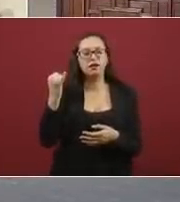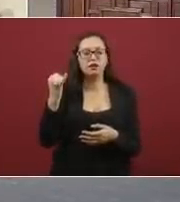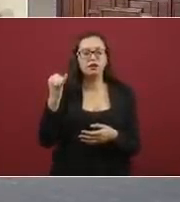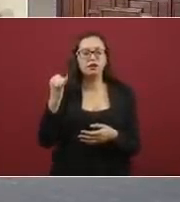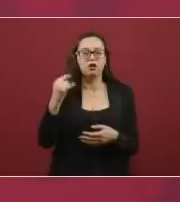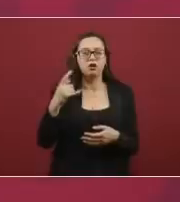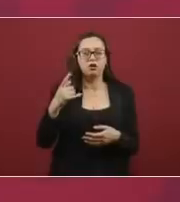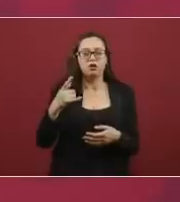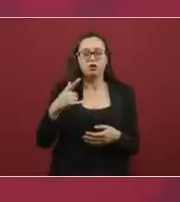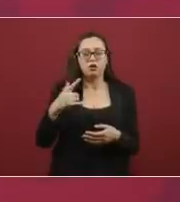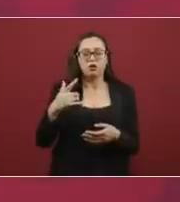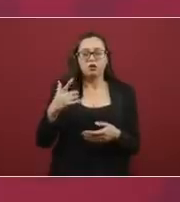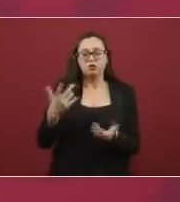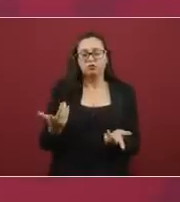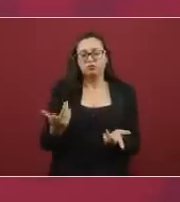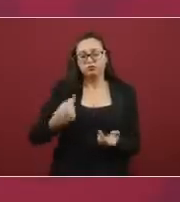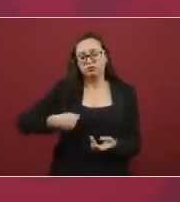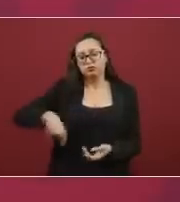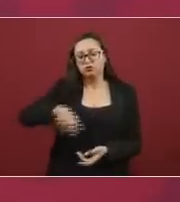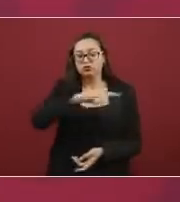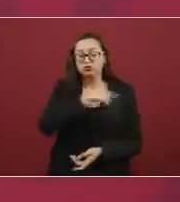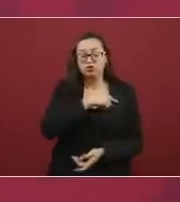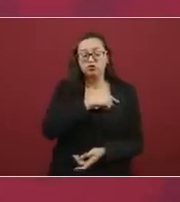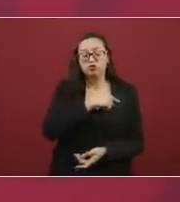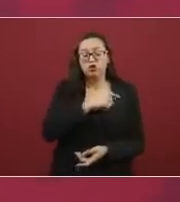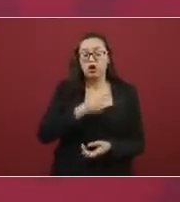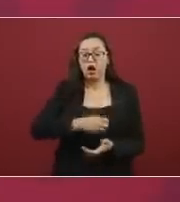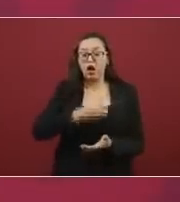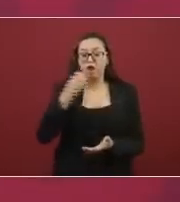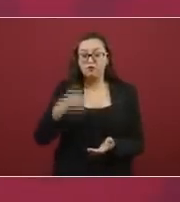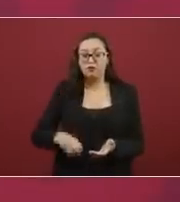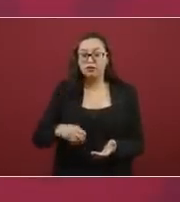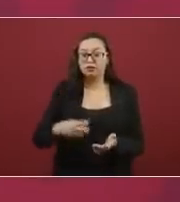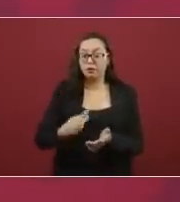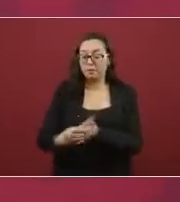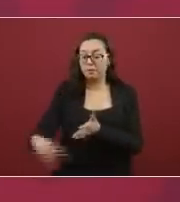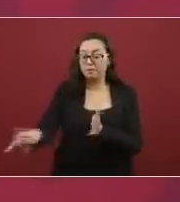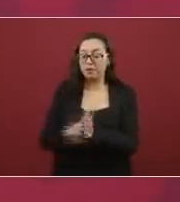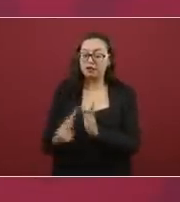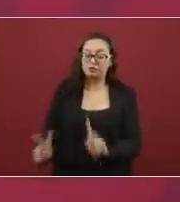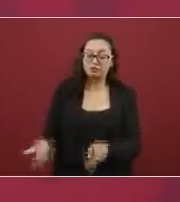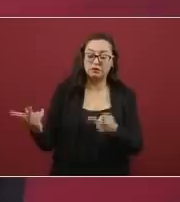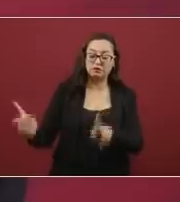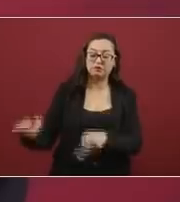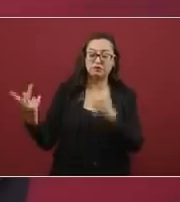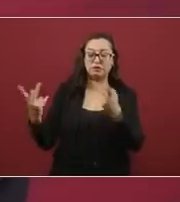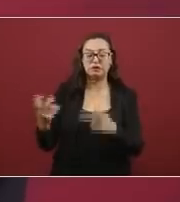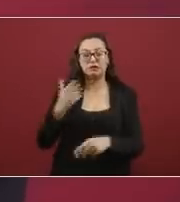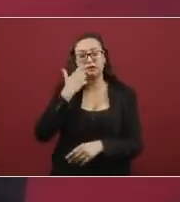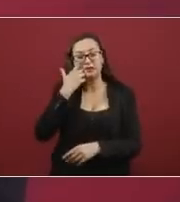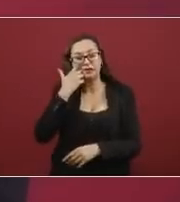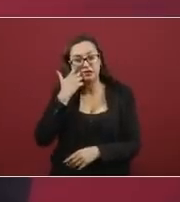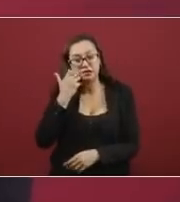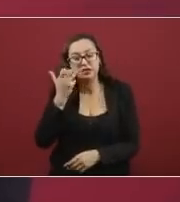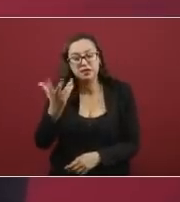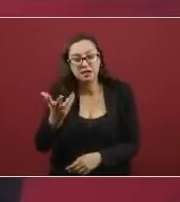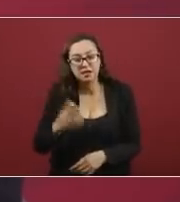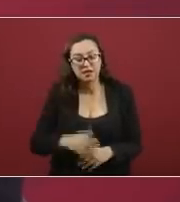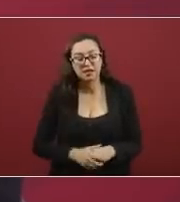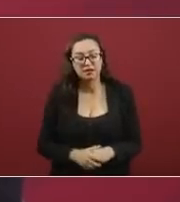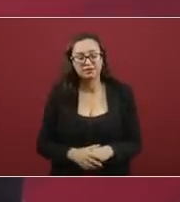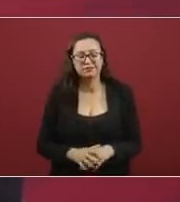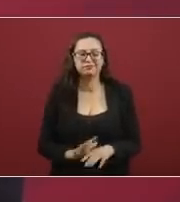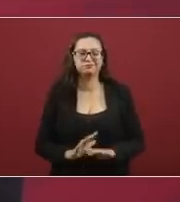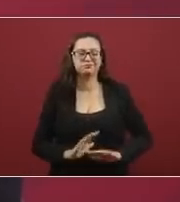se regresara a la venta a las plazas. Tuve que decir que el único que vendía a las plazas era el que estaba en ese